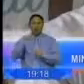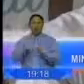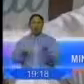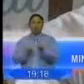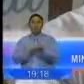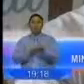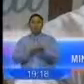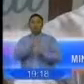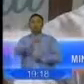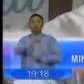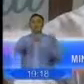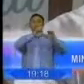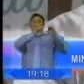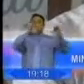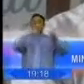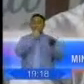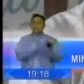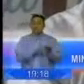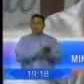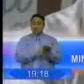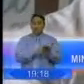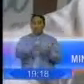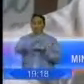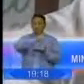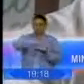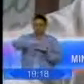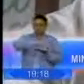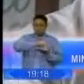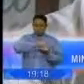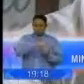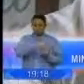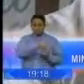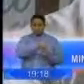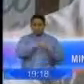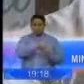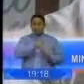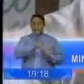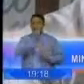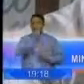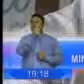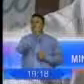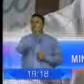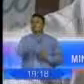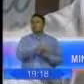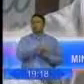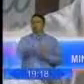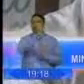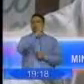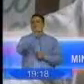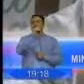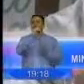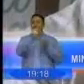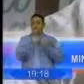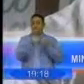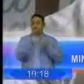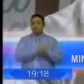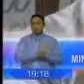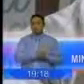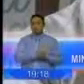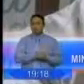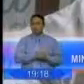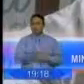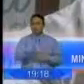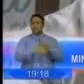los camaroneros y atuneros, en el sentido de entregarles un descuento de 70 centavos con